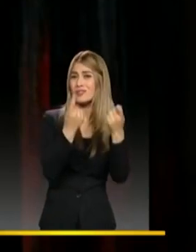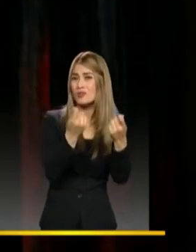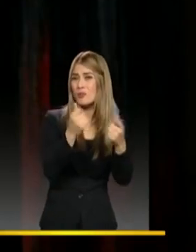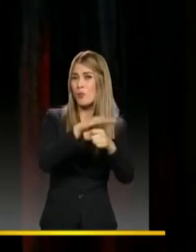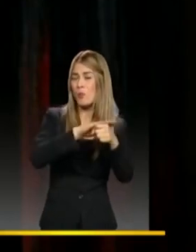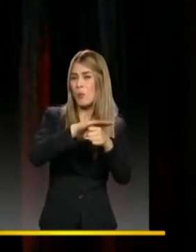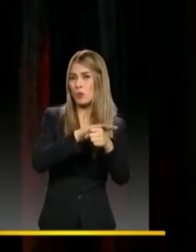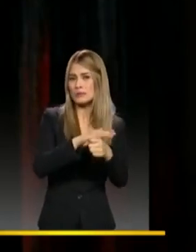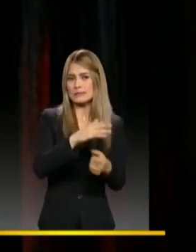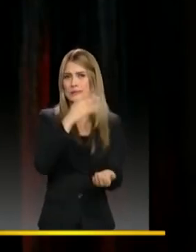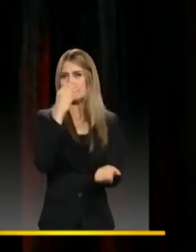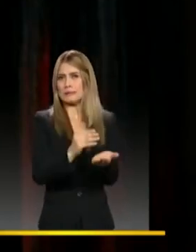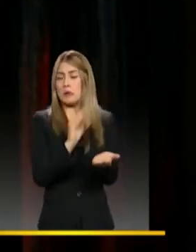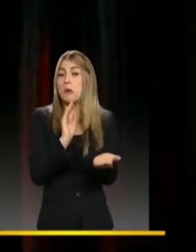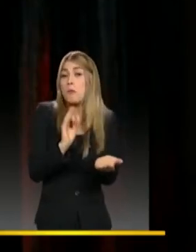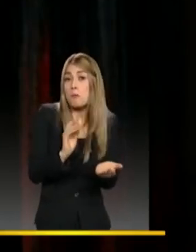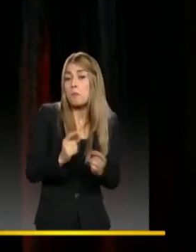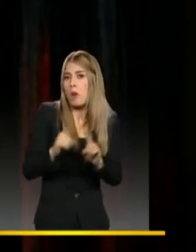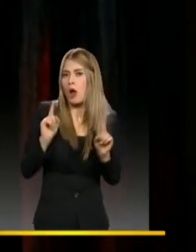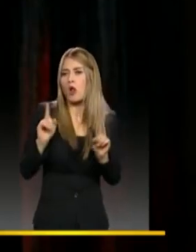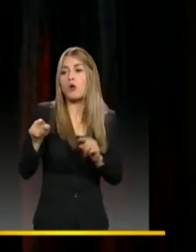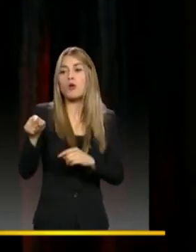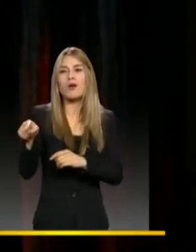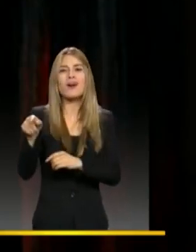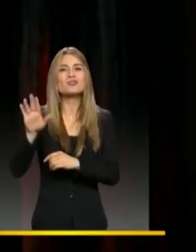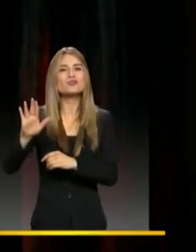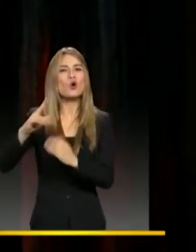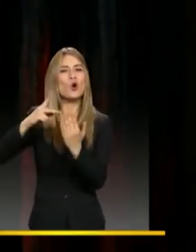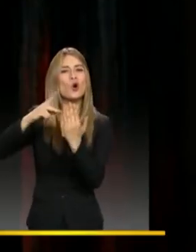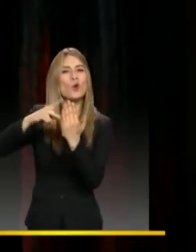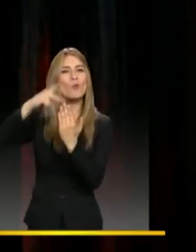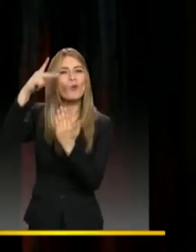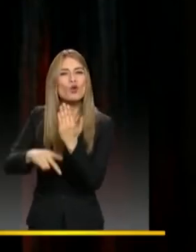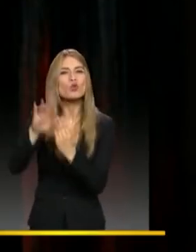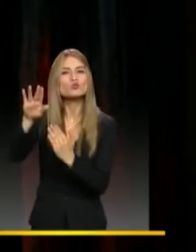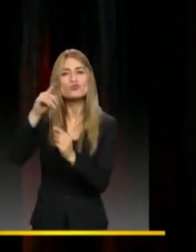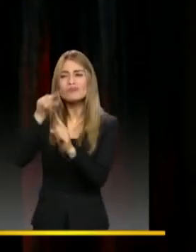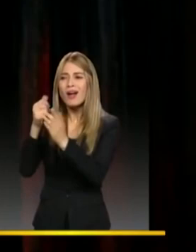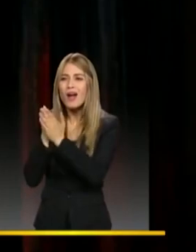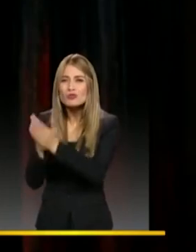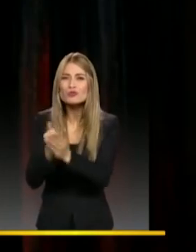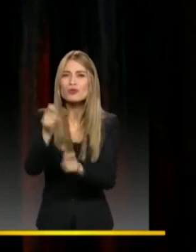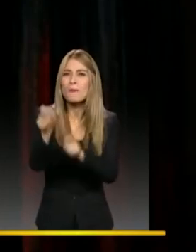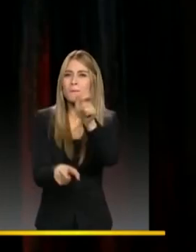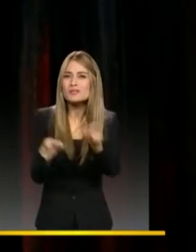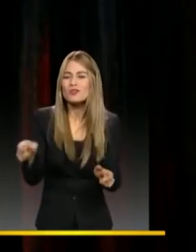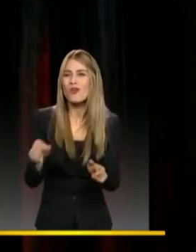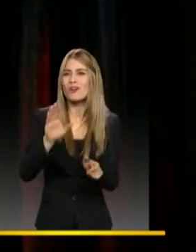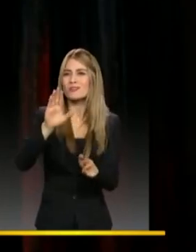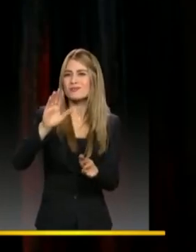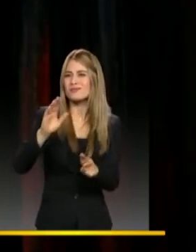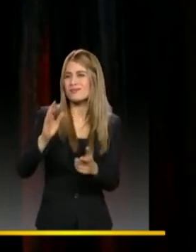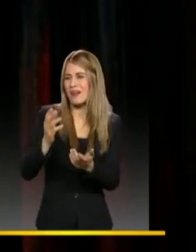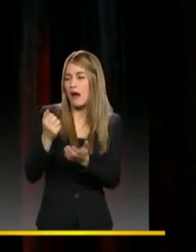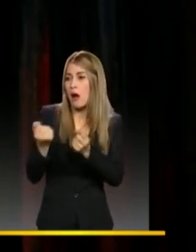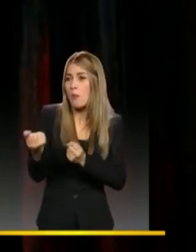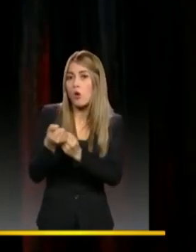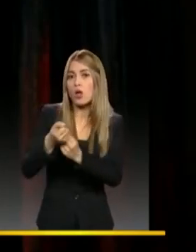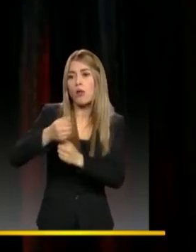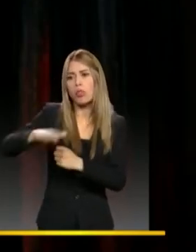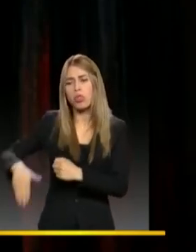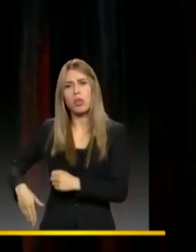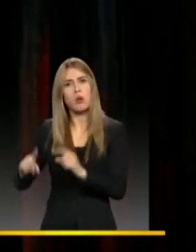los principales programas sociales, como Más Familias en Acción, la estrategia de cero a siempre para la primera